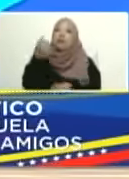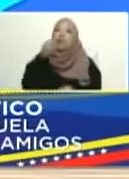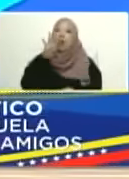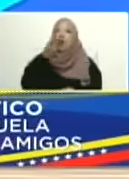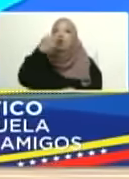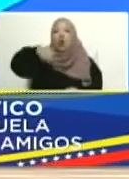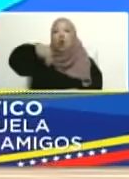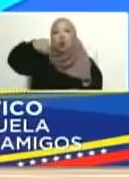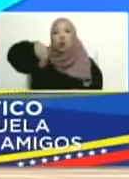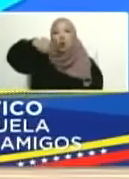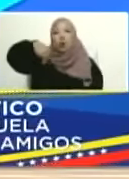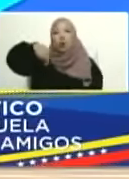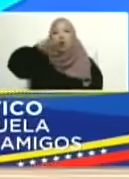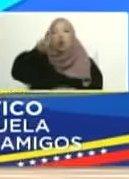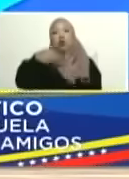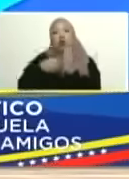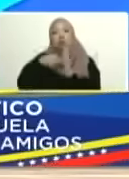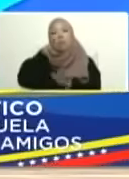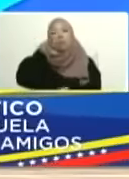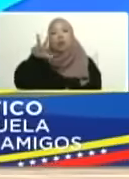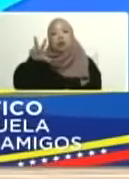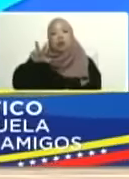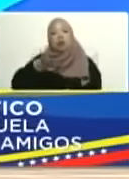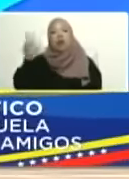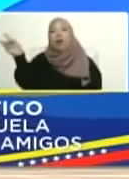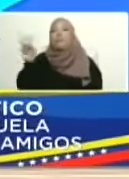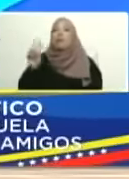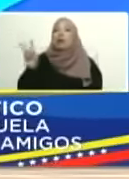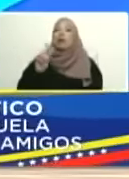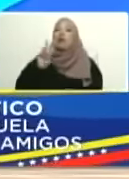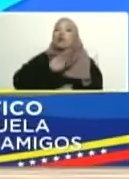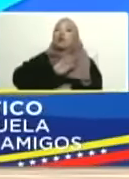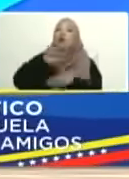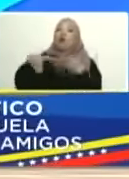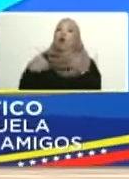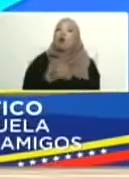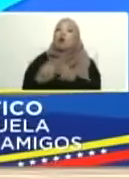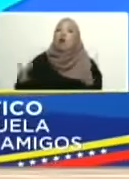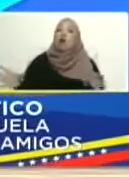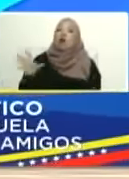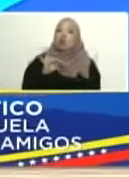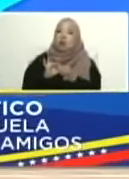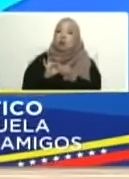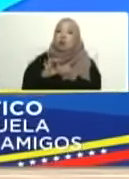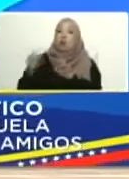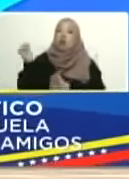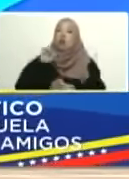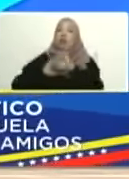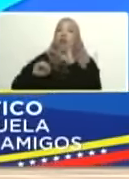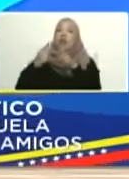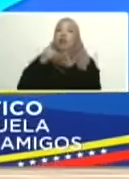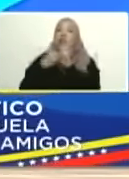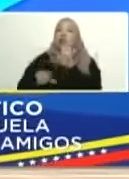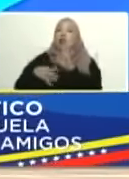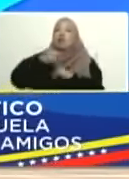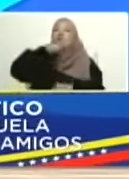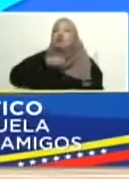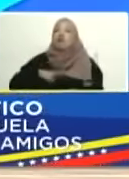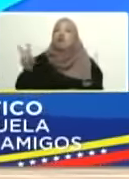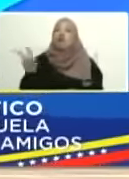14 de noviembre del 2023, Venezuela toda se ha unido para defender sus derechos